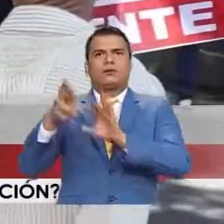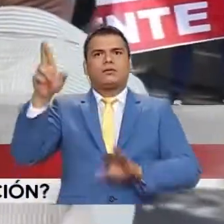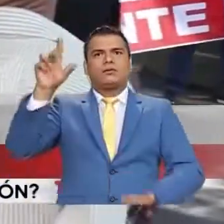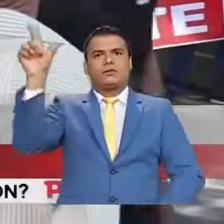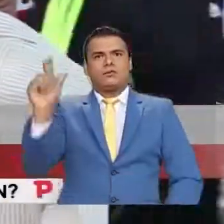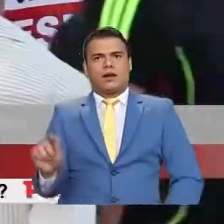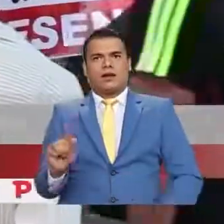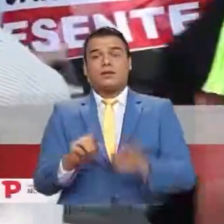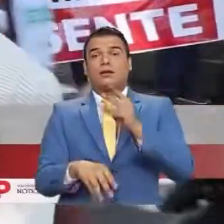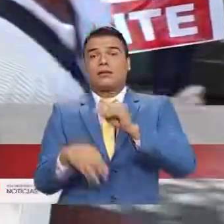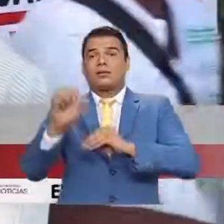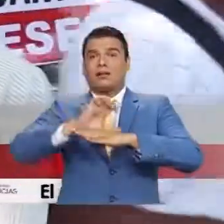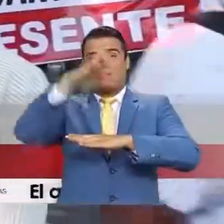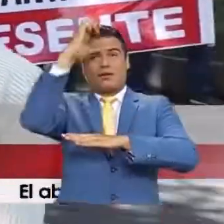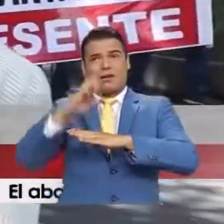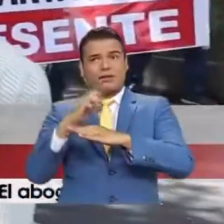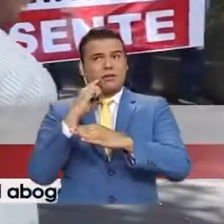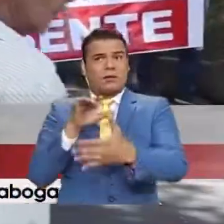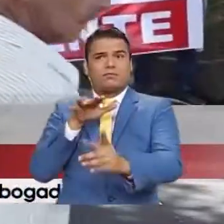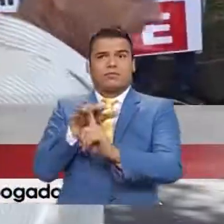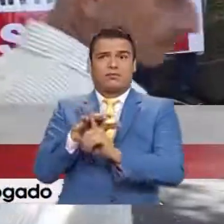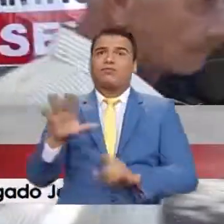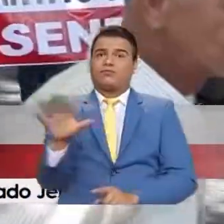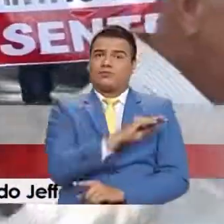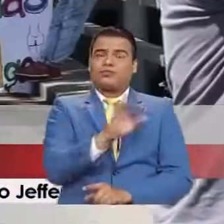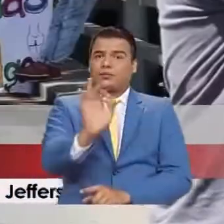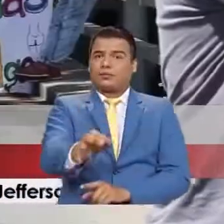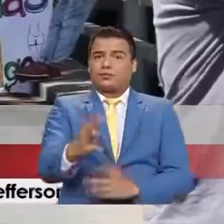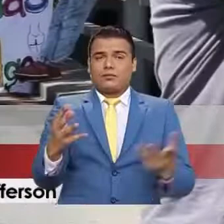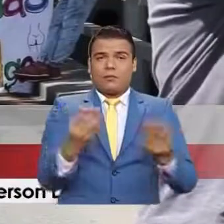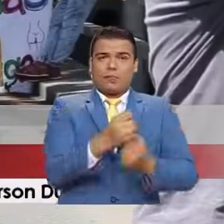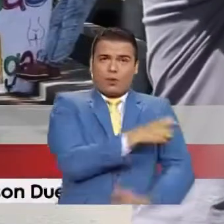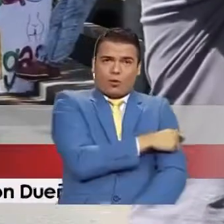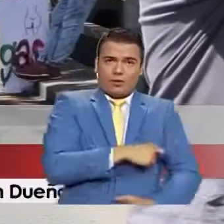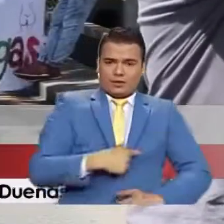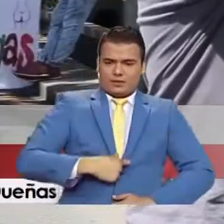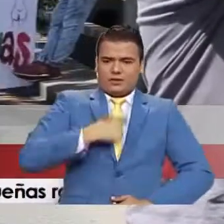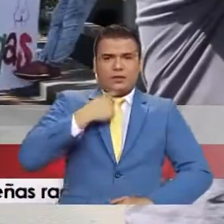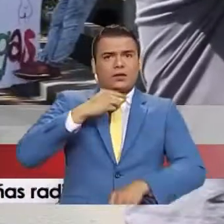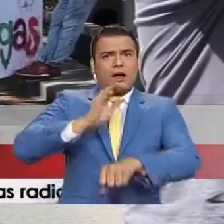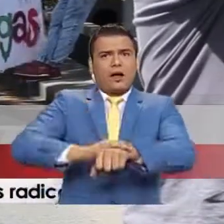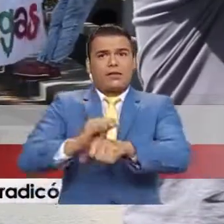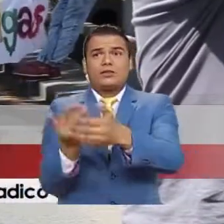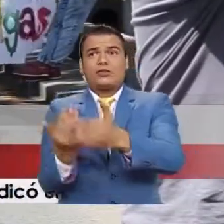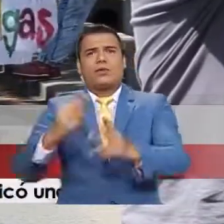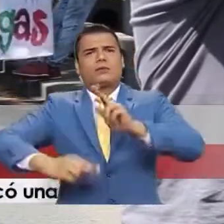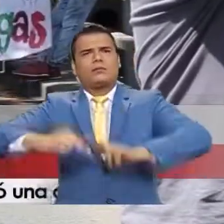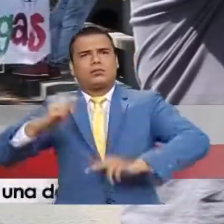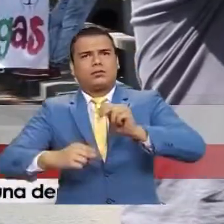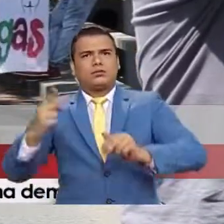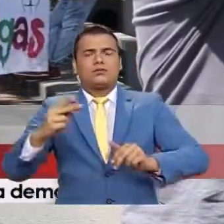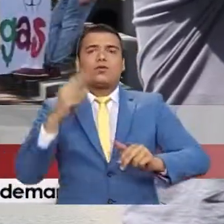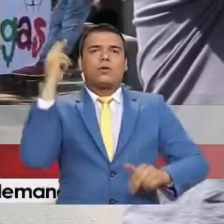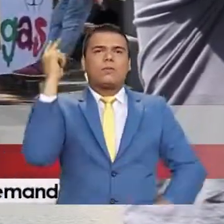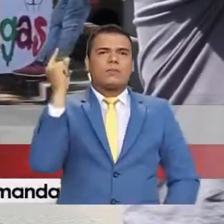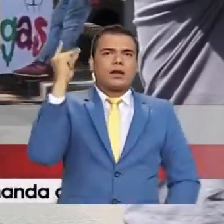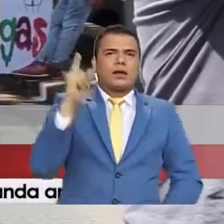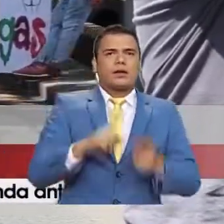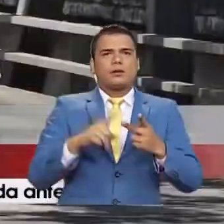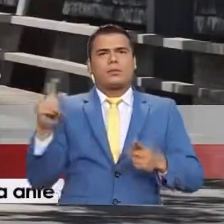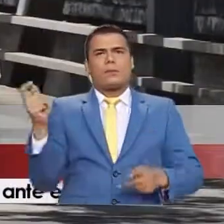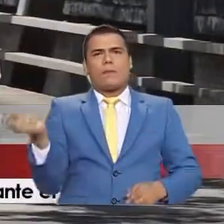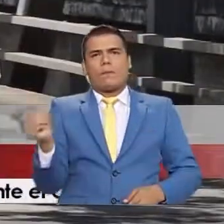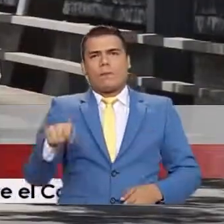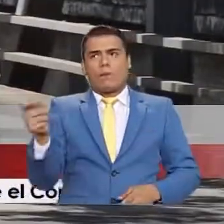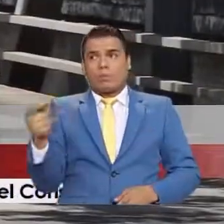cafetero. El Comité Cívico Empresarial considera que la obra de la doble calzada Pereira-La Victoria ya cumplió su meta